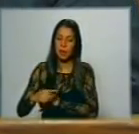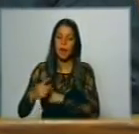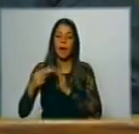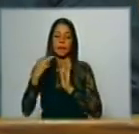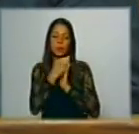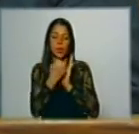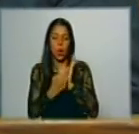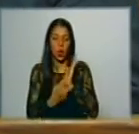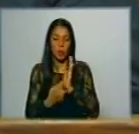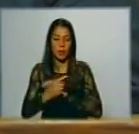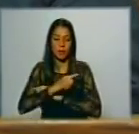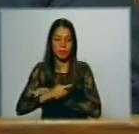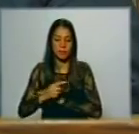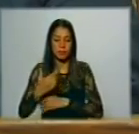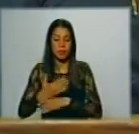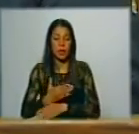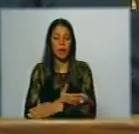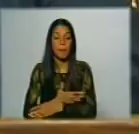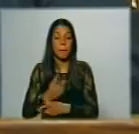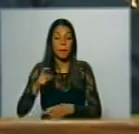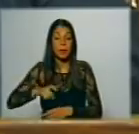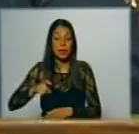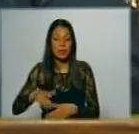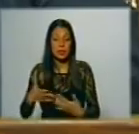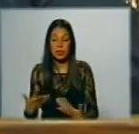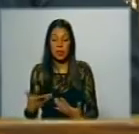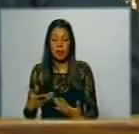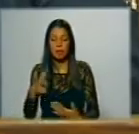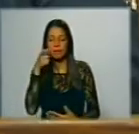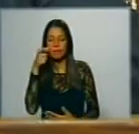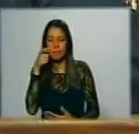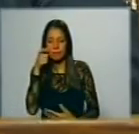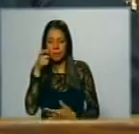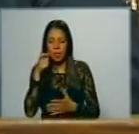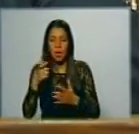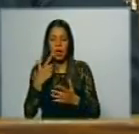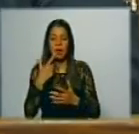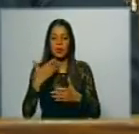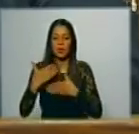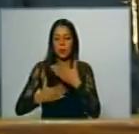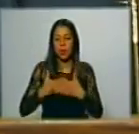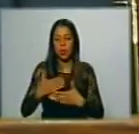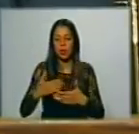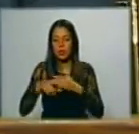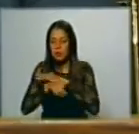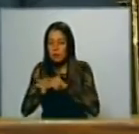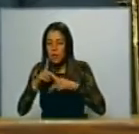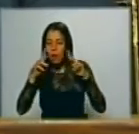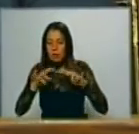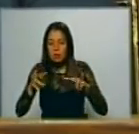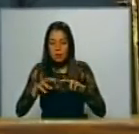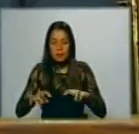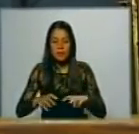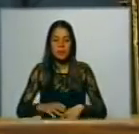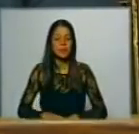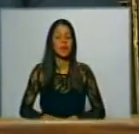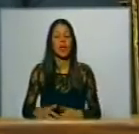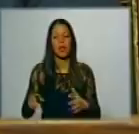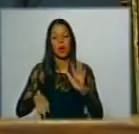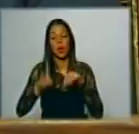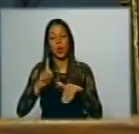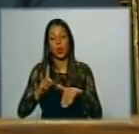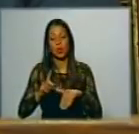cautelares necesarias para el aseguramiento de las resultas del procedimiento.